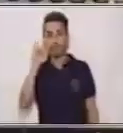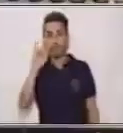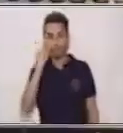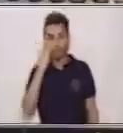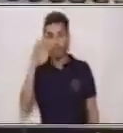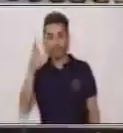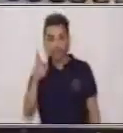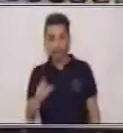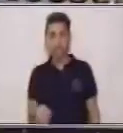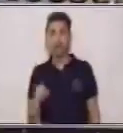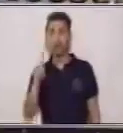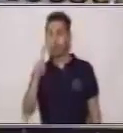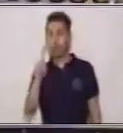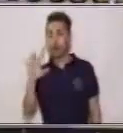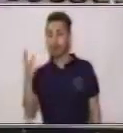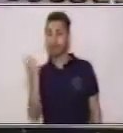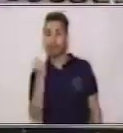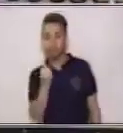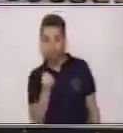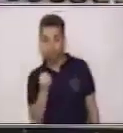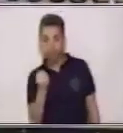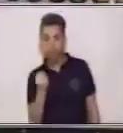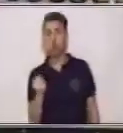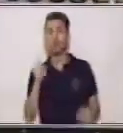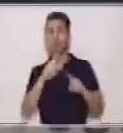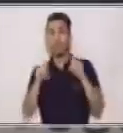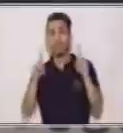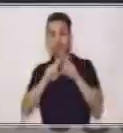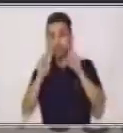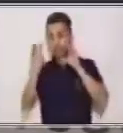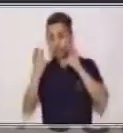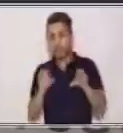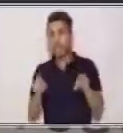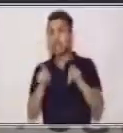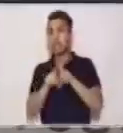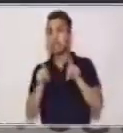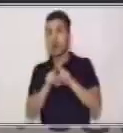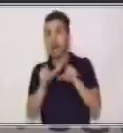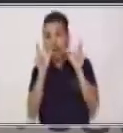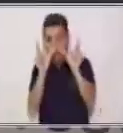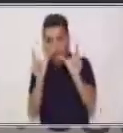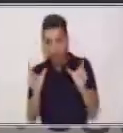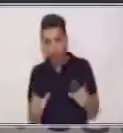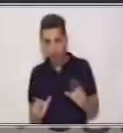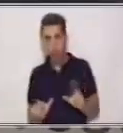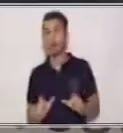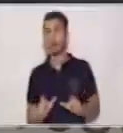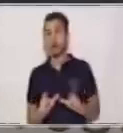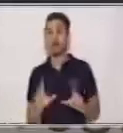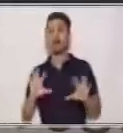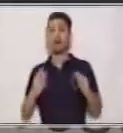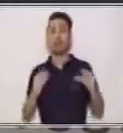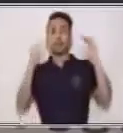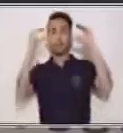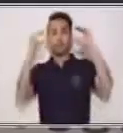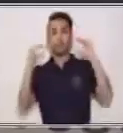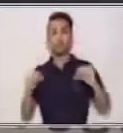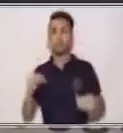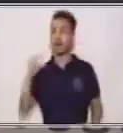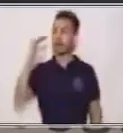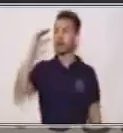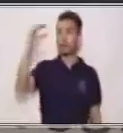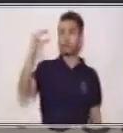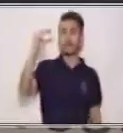iguales. Pero la fracción también tiene partes. Una de sus partes es el numerador. El numerador es la parte